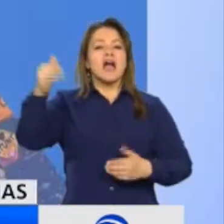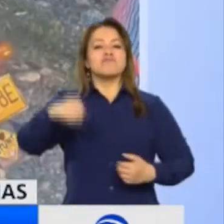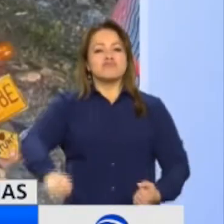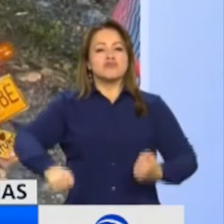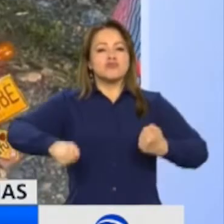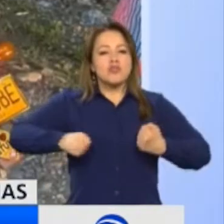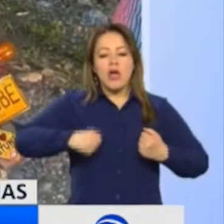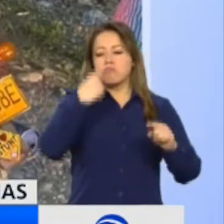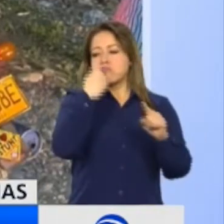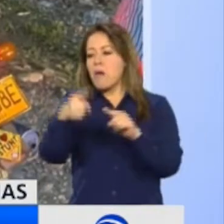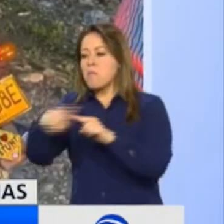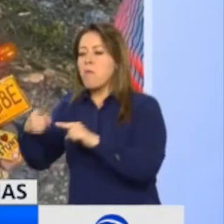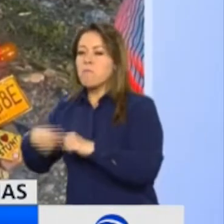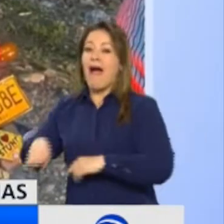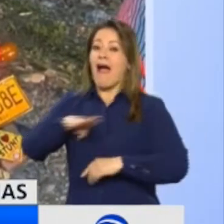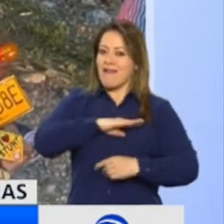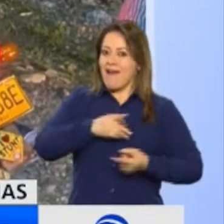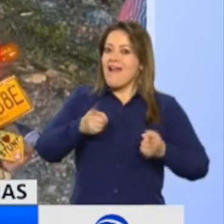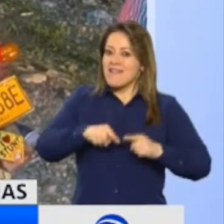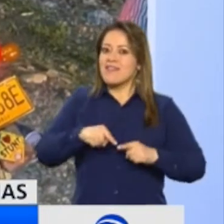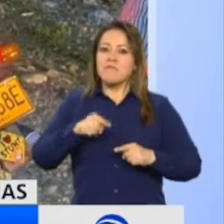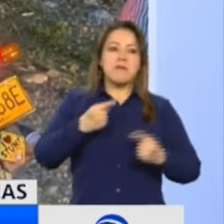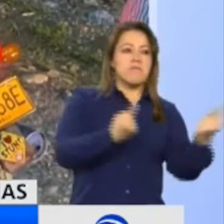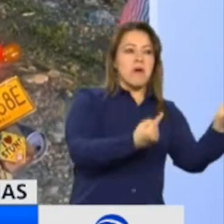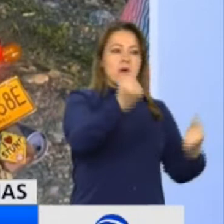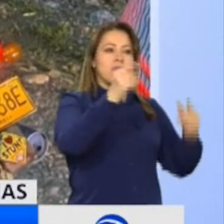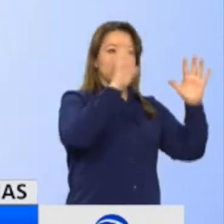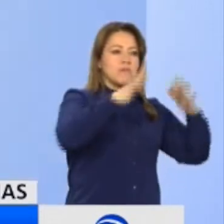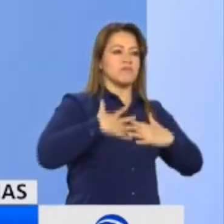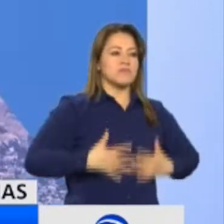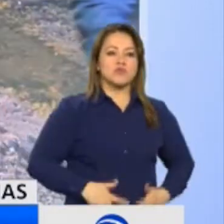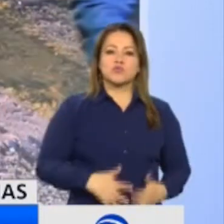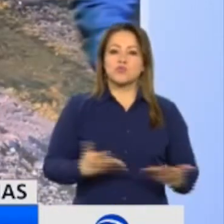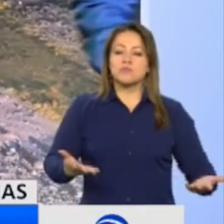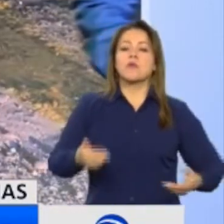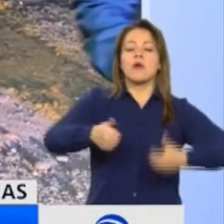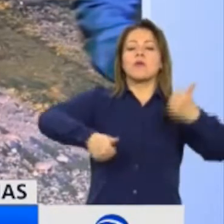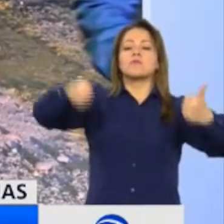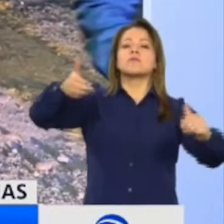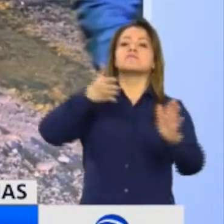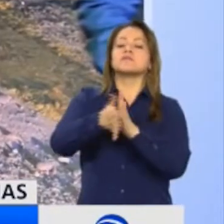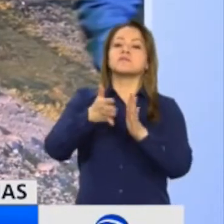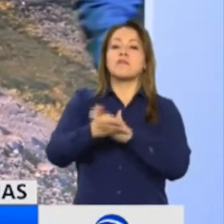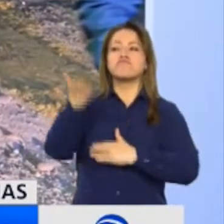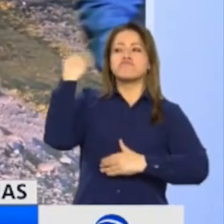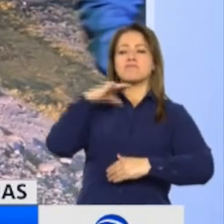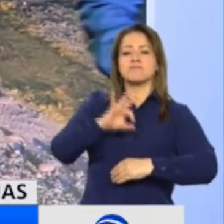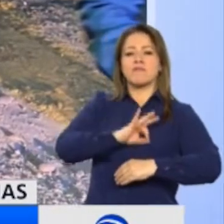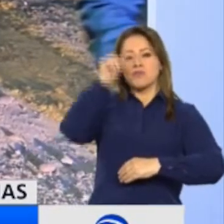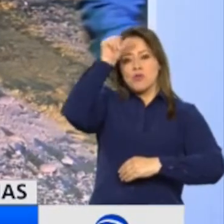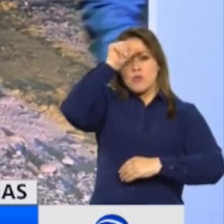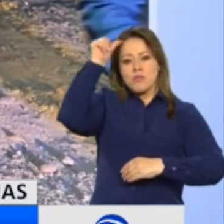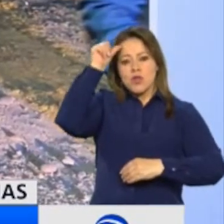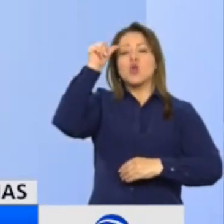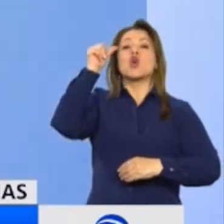alcaldía, los cuales han estado realizando requisas y controles en toda la zona. Según las autoridades, durante el fin de semana se estarán